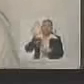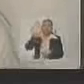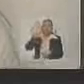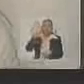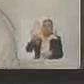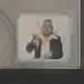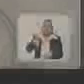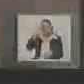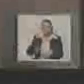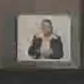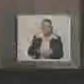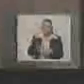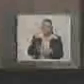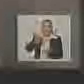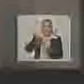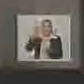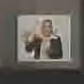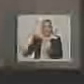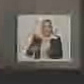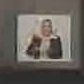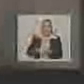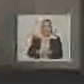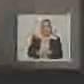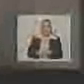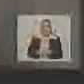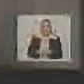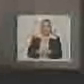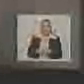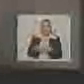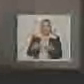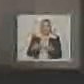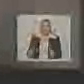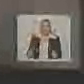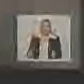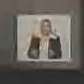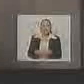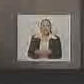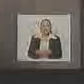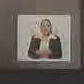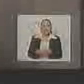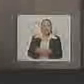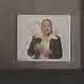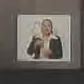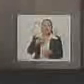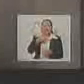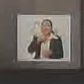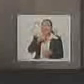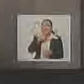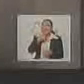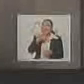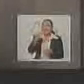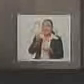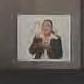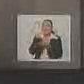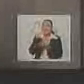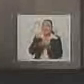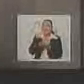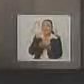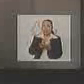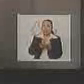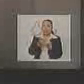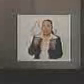gracias. Gracias. En el mensaje inicial tiene la palabra el candidato del Partido Morena, Jesús